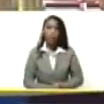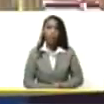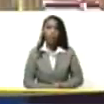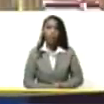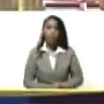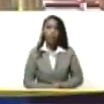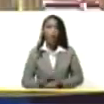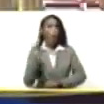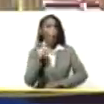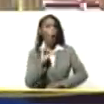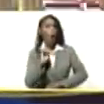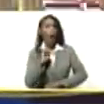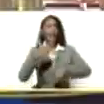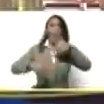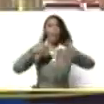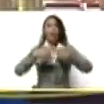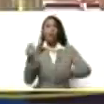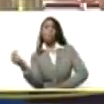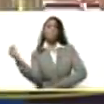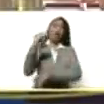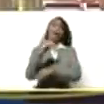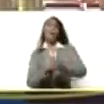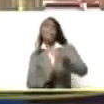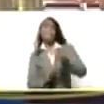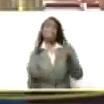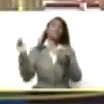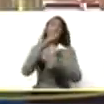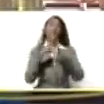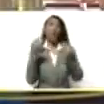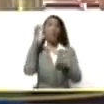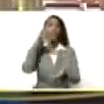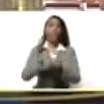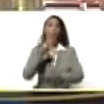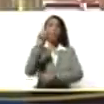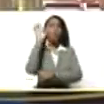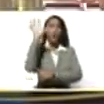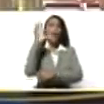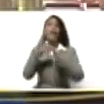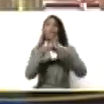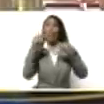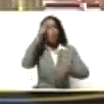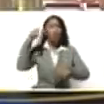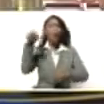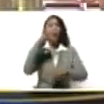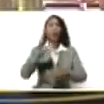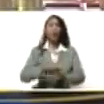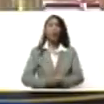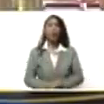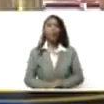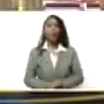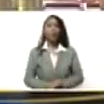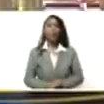o es que las mafias van a poder más que todo un estado que todo un país que todo un pueblo